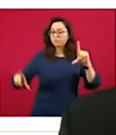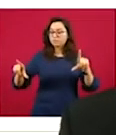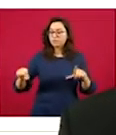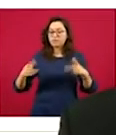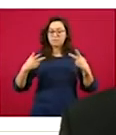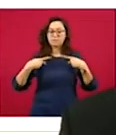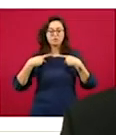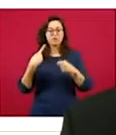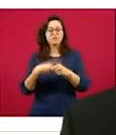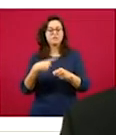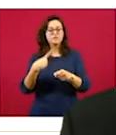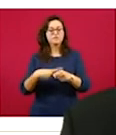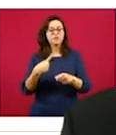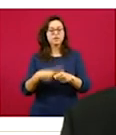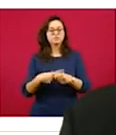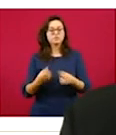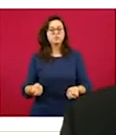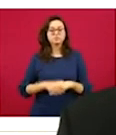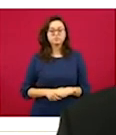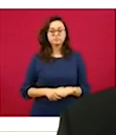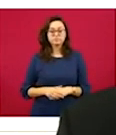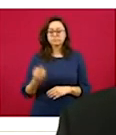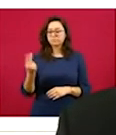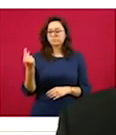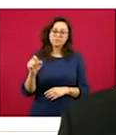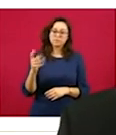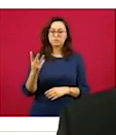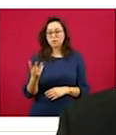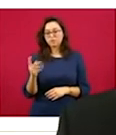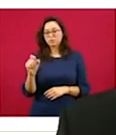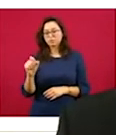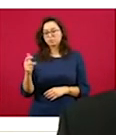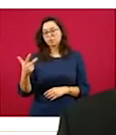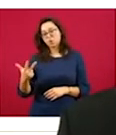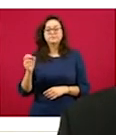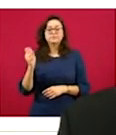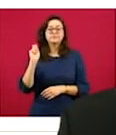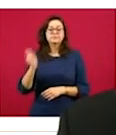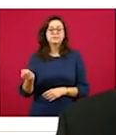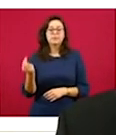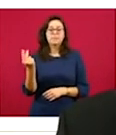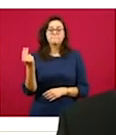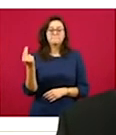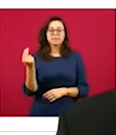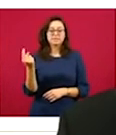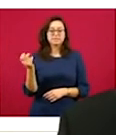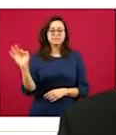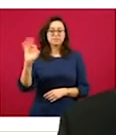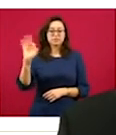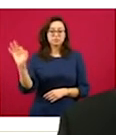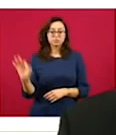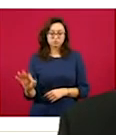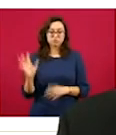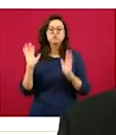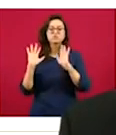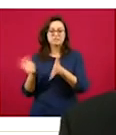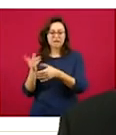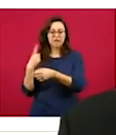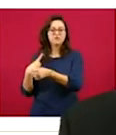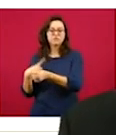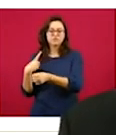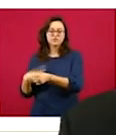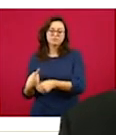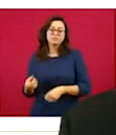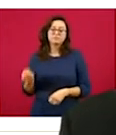de quienes, desde el principio, planteamos que algo raro había, que por alguna razón el gobierno había decidido